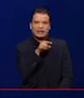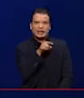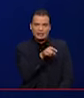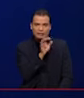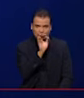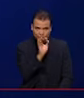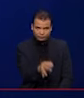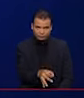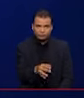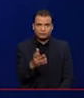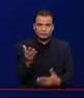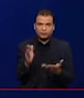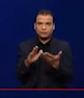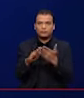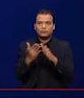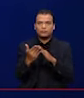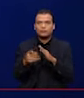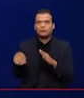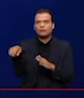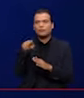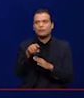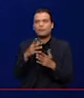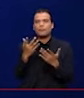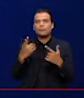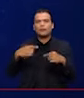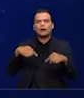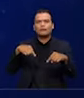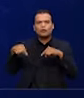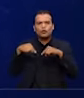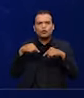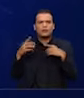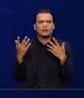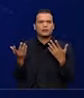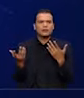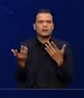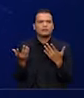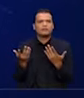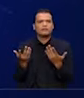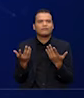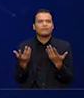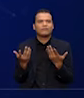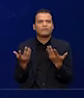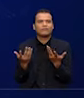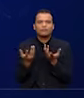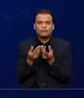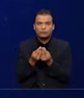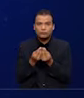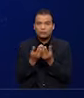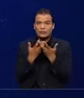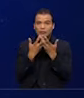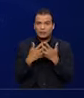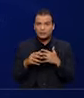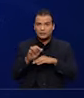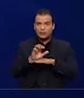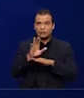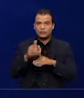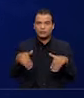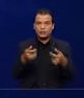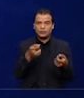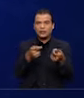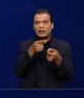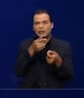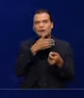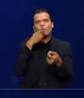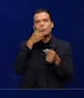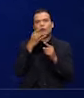solamente las comunidades, o mejor, las autoridades y el concesionario Vías del Samán, que se tome para